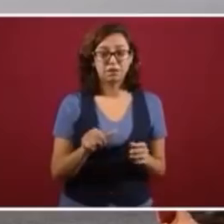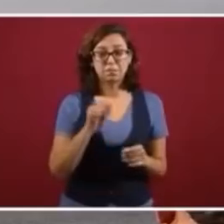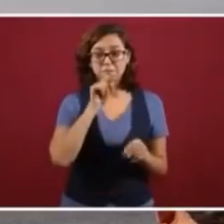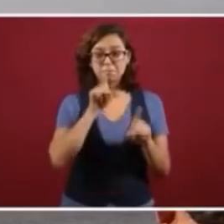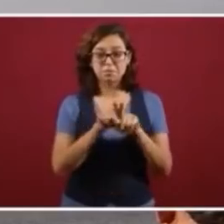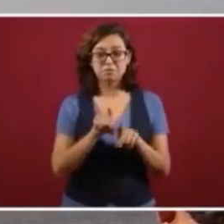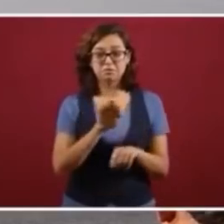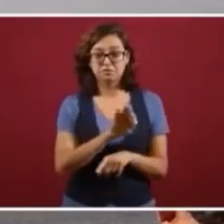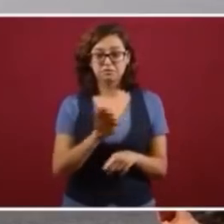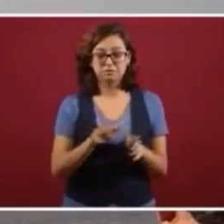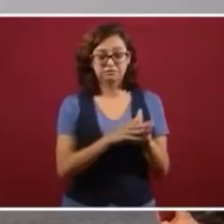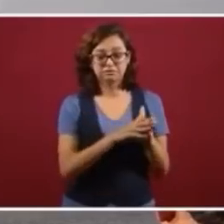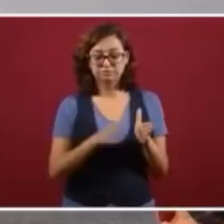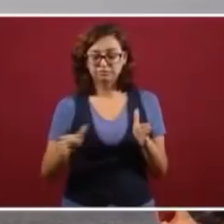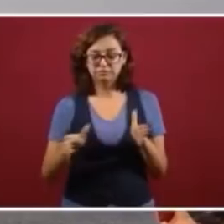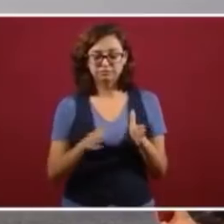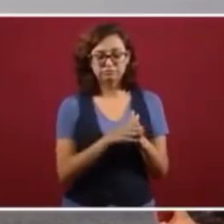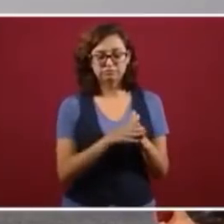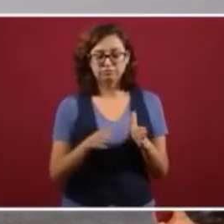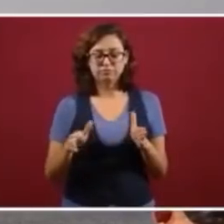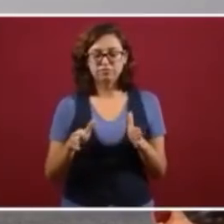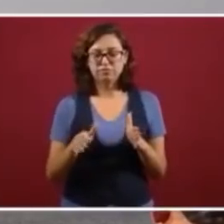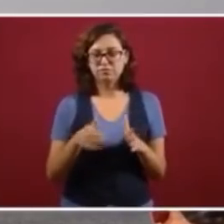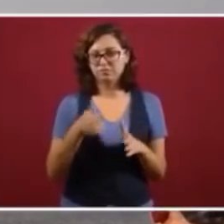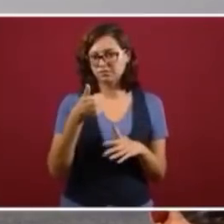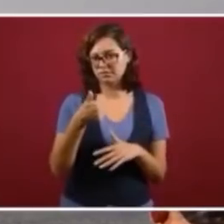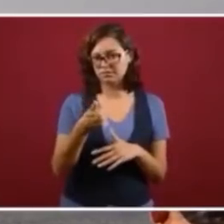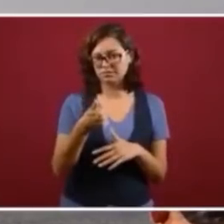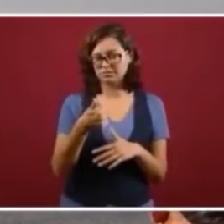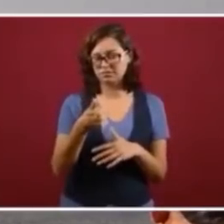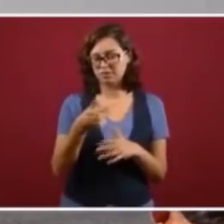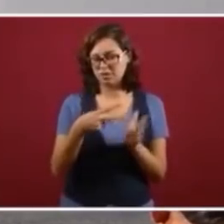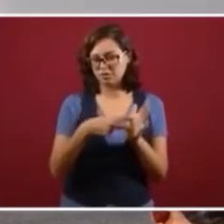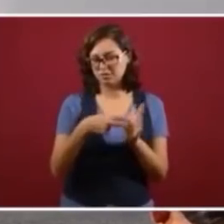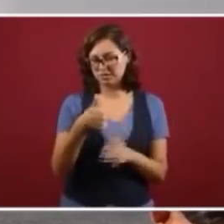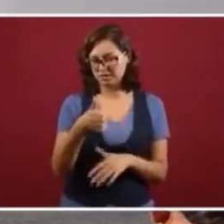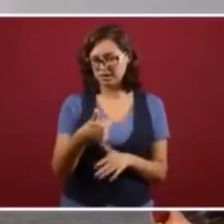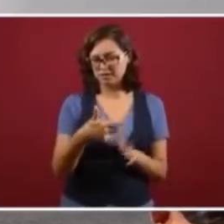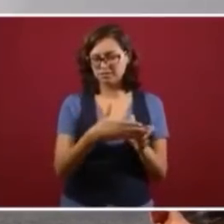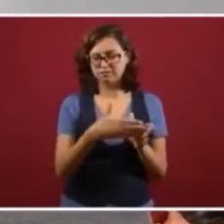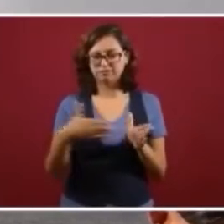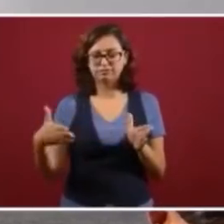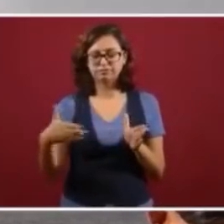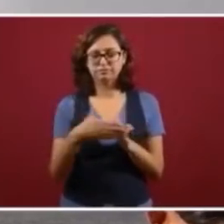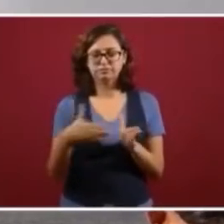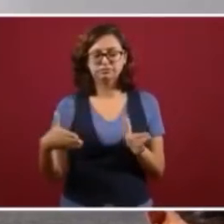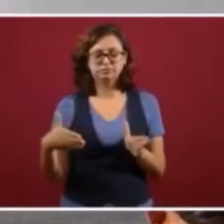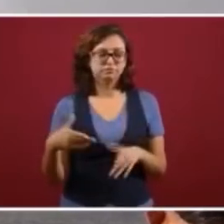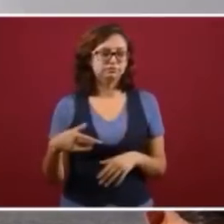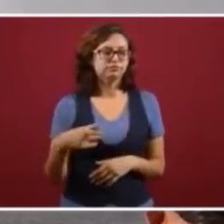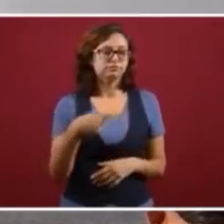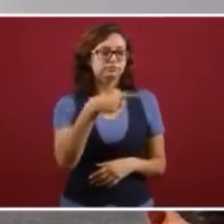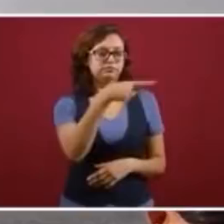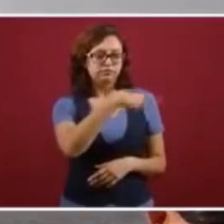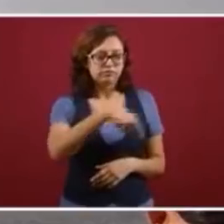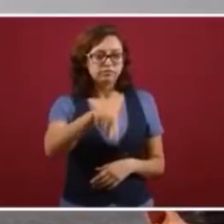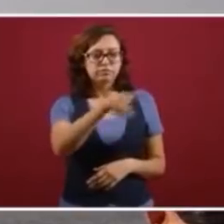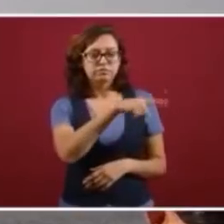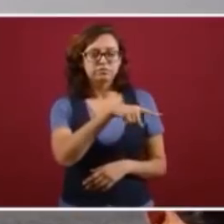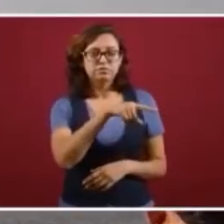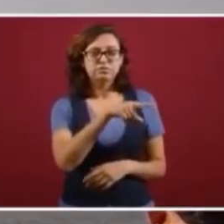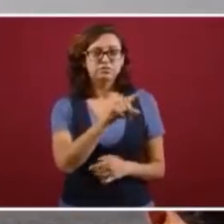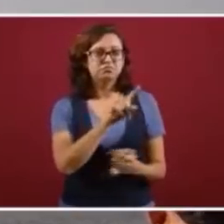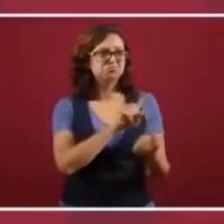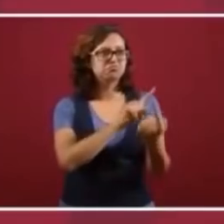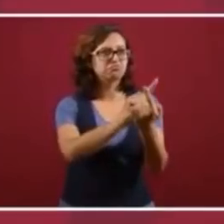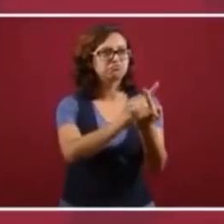que andamos en estos temas, era ir a ver a los dueños de los